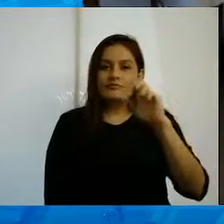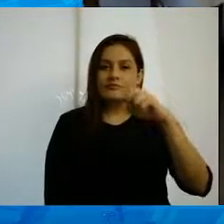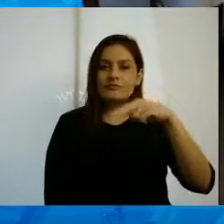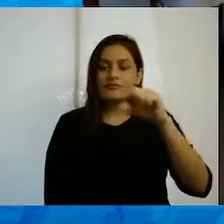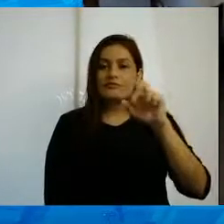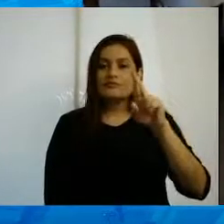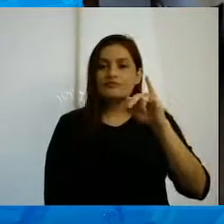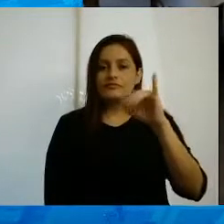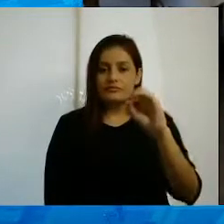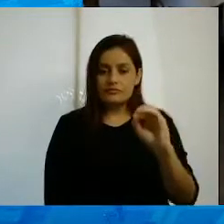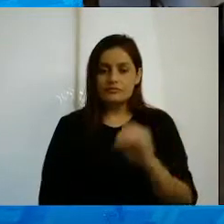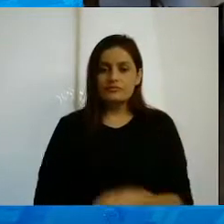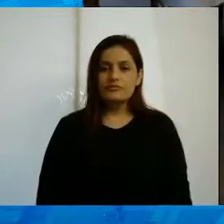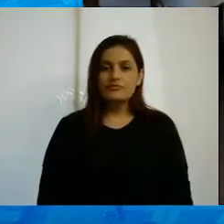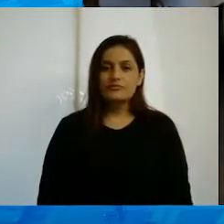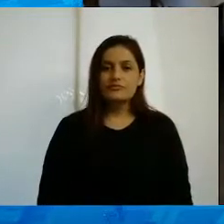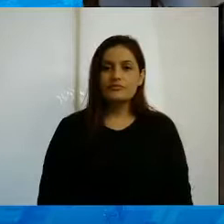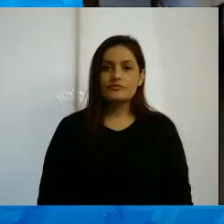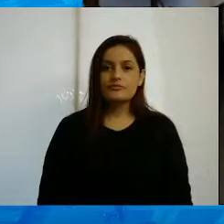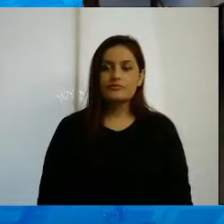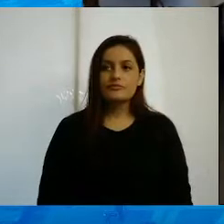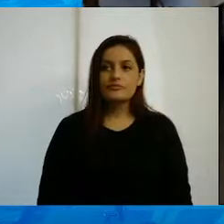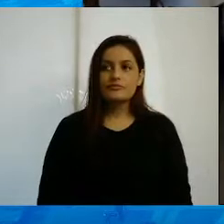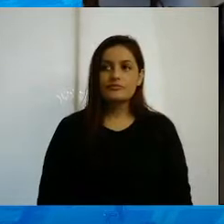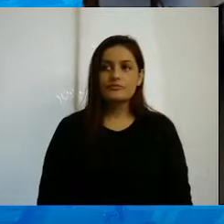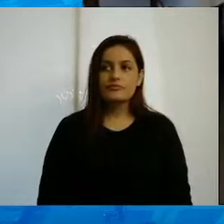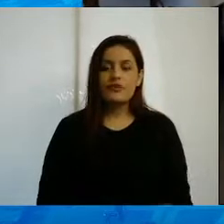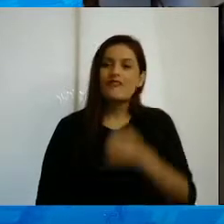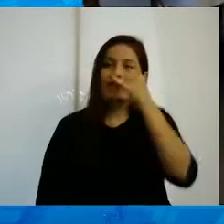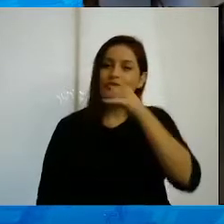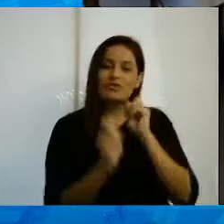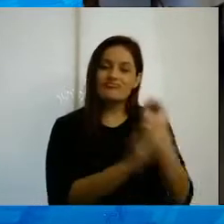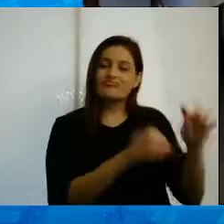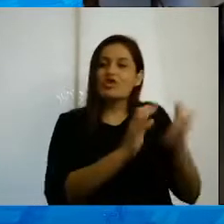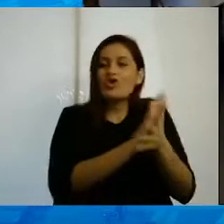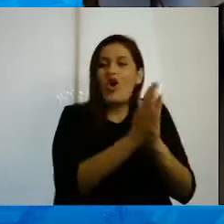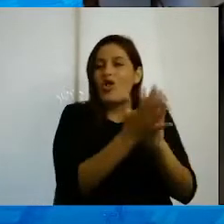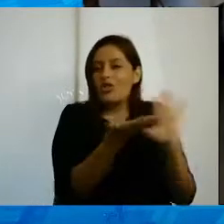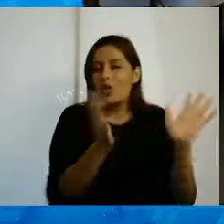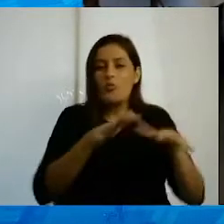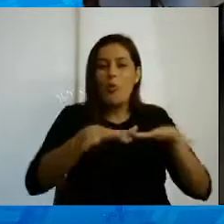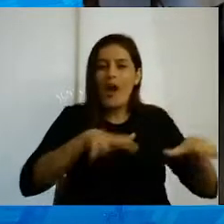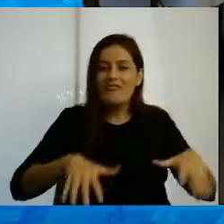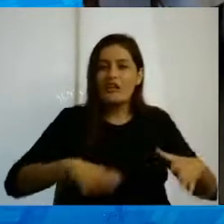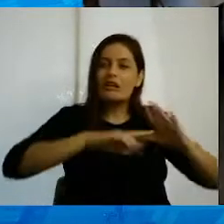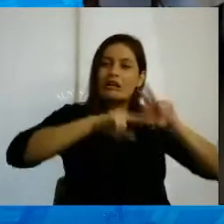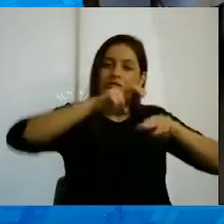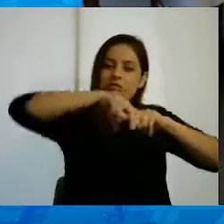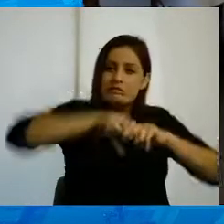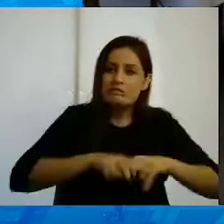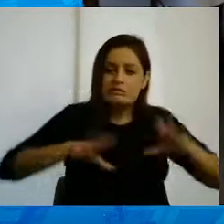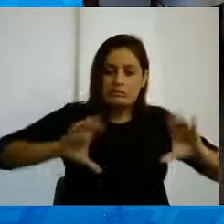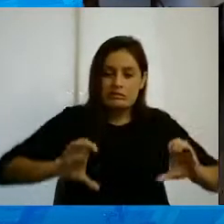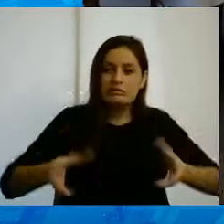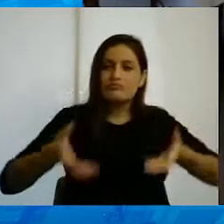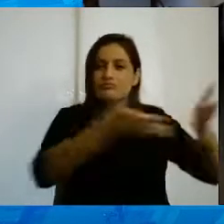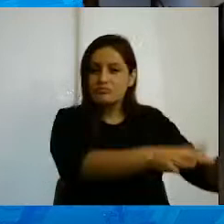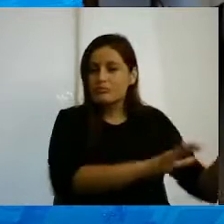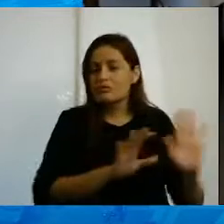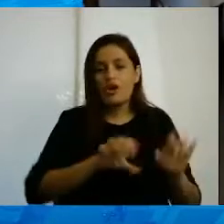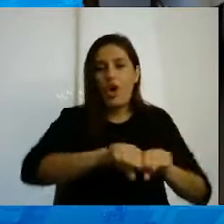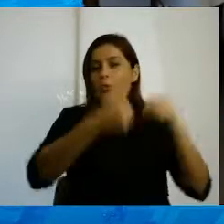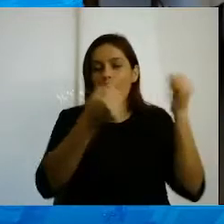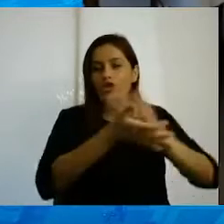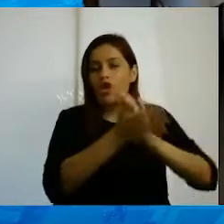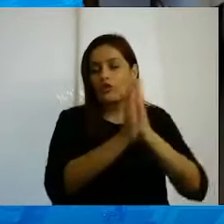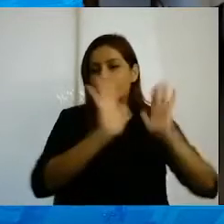de avenida Bicentenario. Han botado de todo ahí ya, muebles, de todo, sillones, y se hizo tira la pandereta,